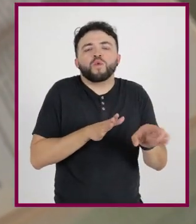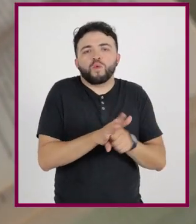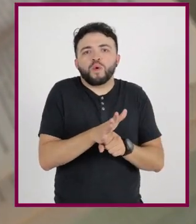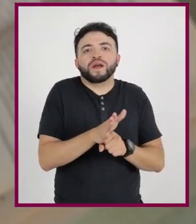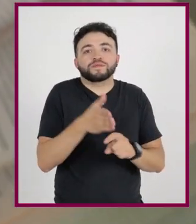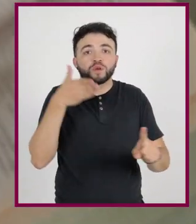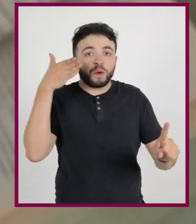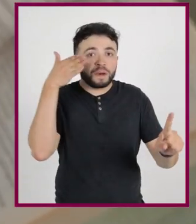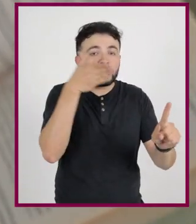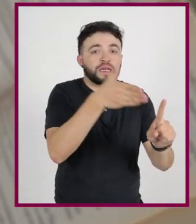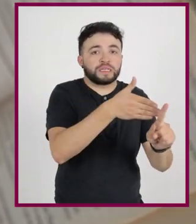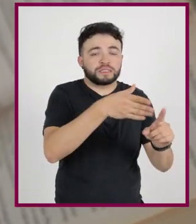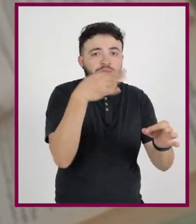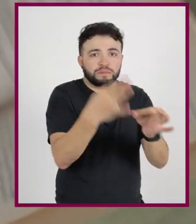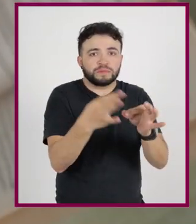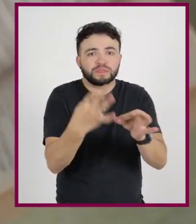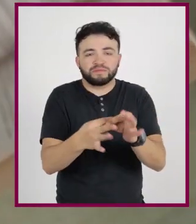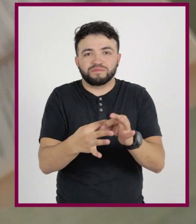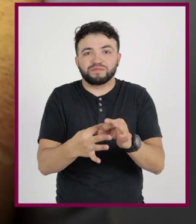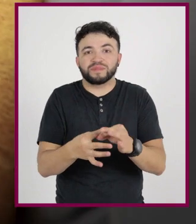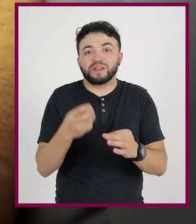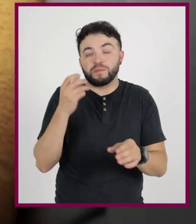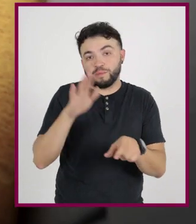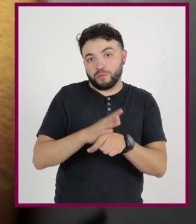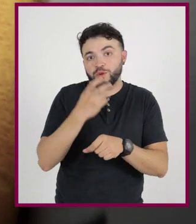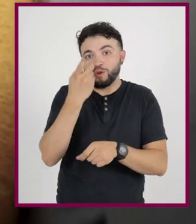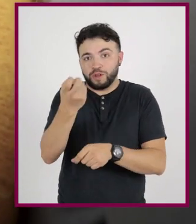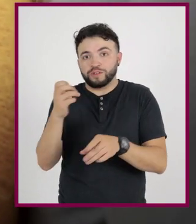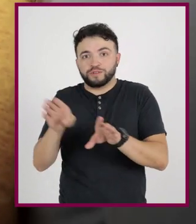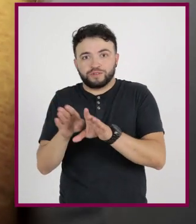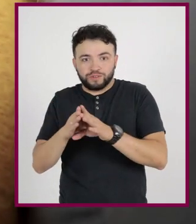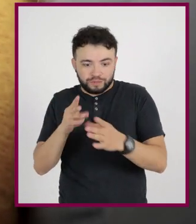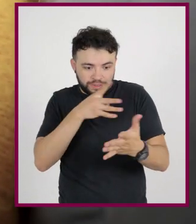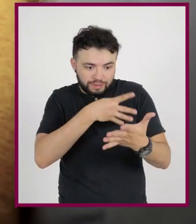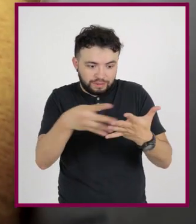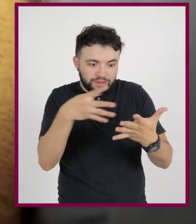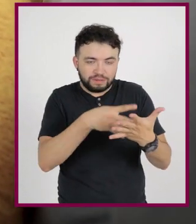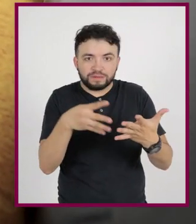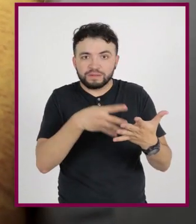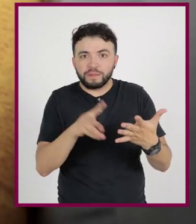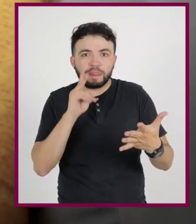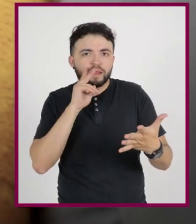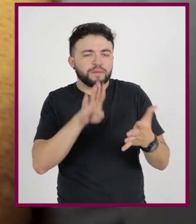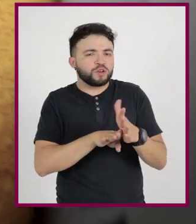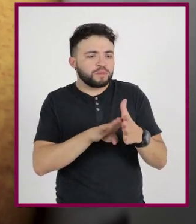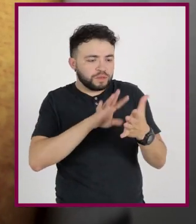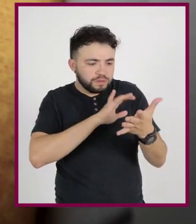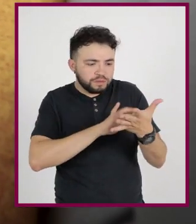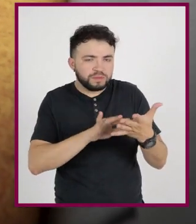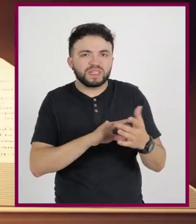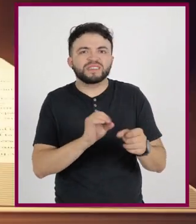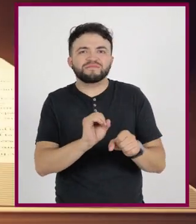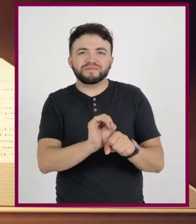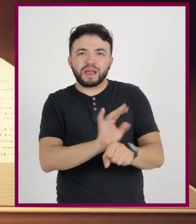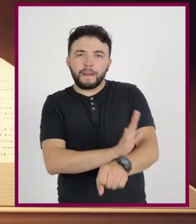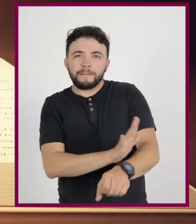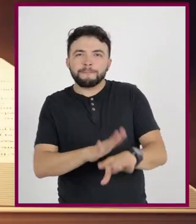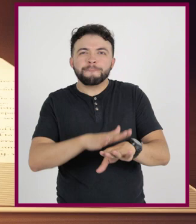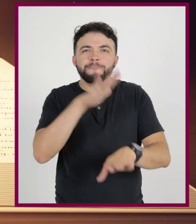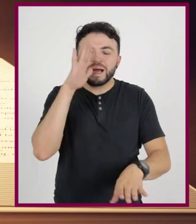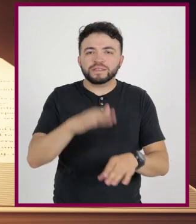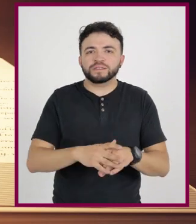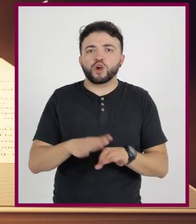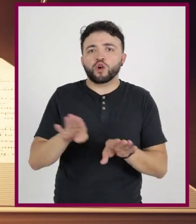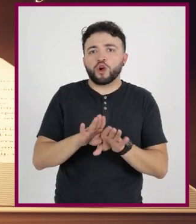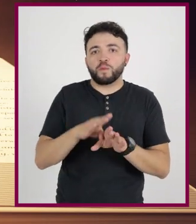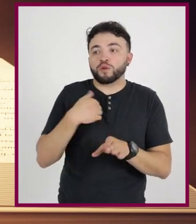las narraciones de los textos literarios buscan conmover a su lectora o lector, no convencerlo. Sus